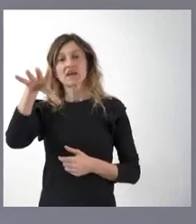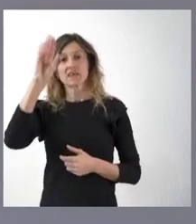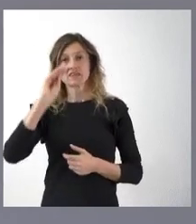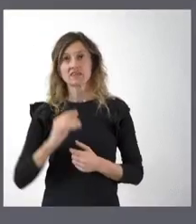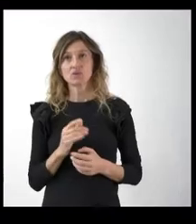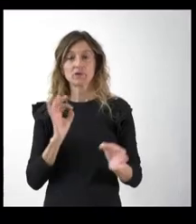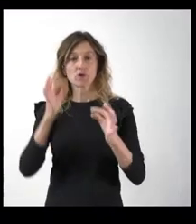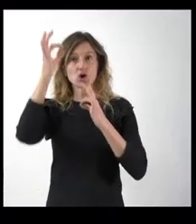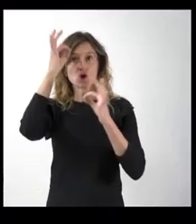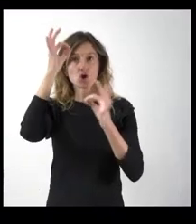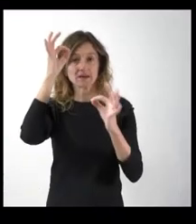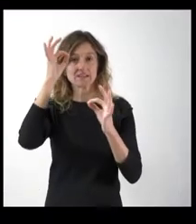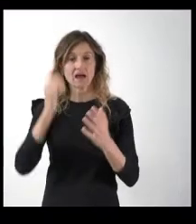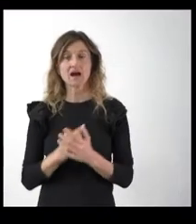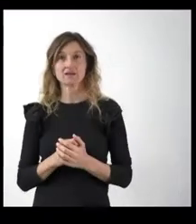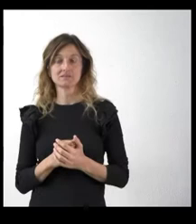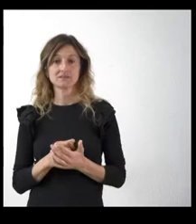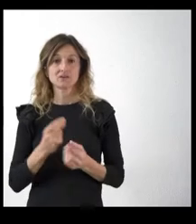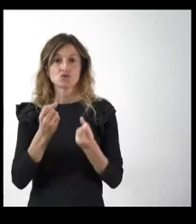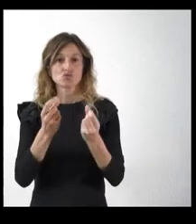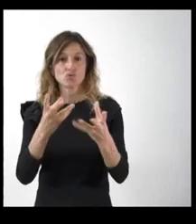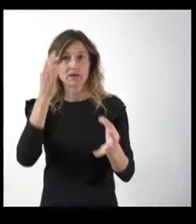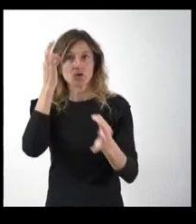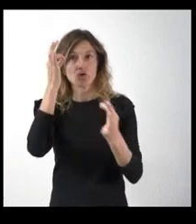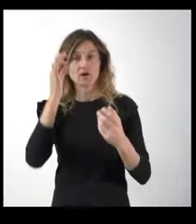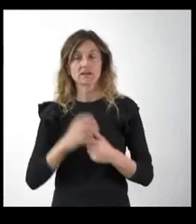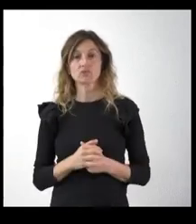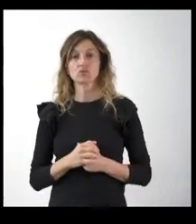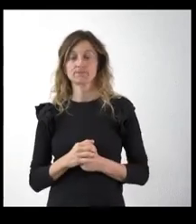concretar y por ir a los números concretos